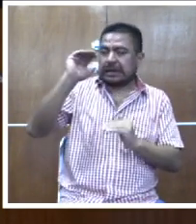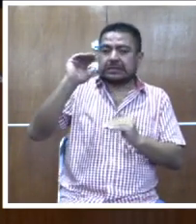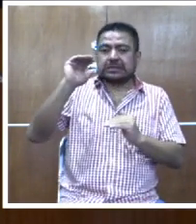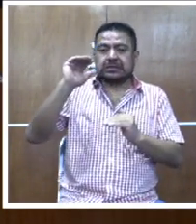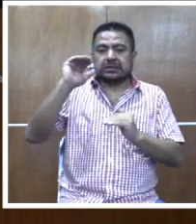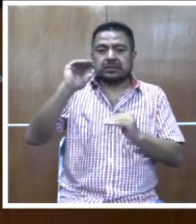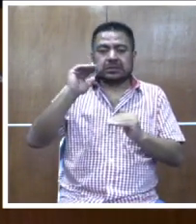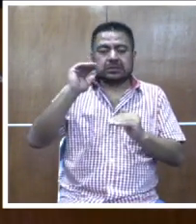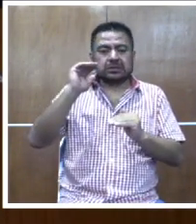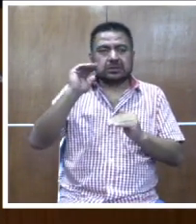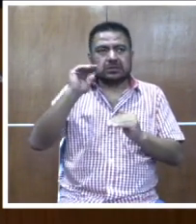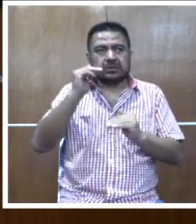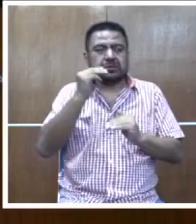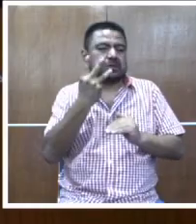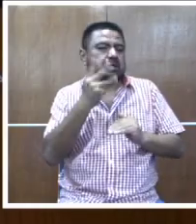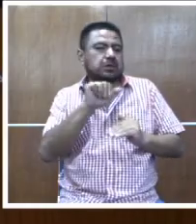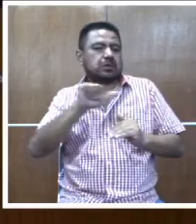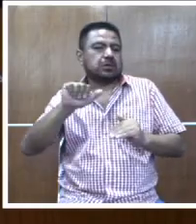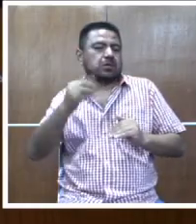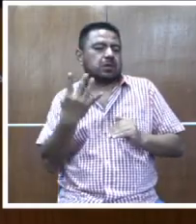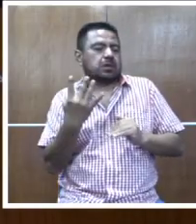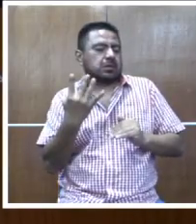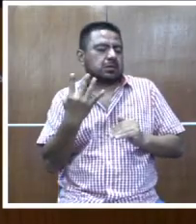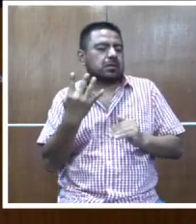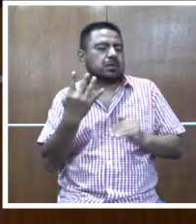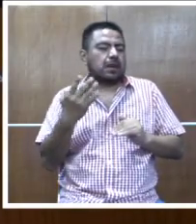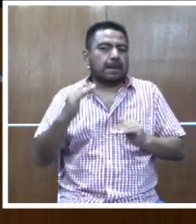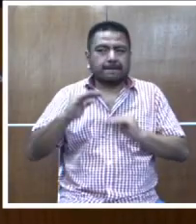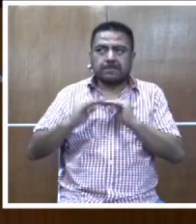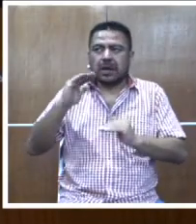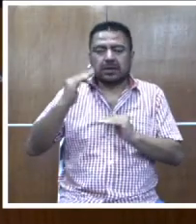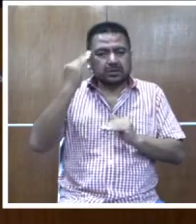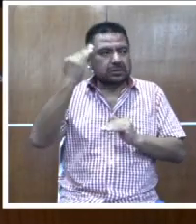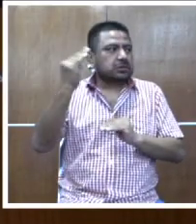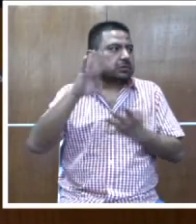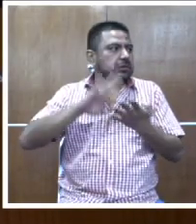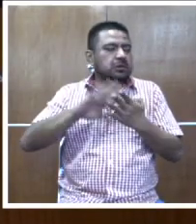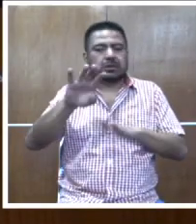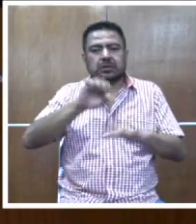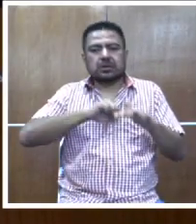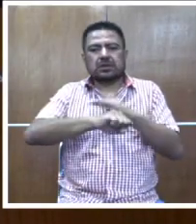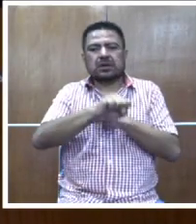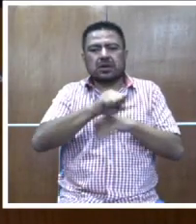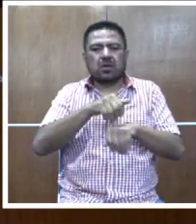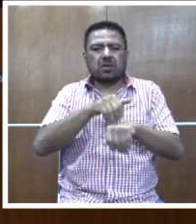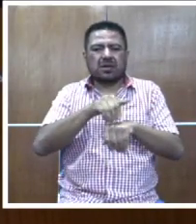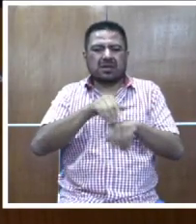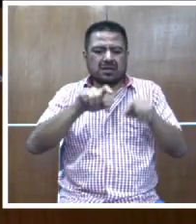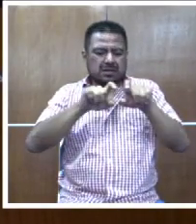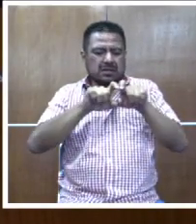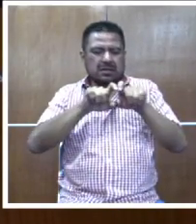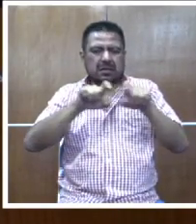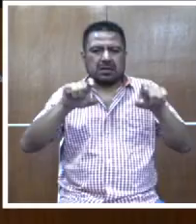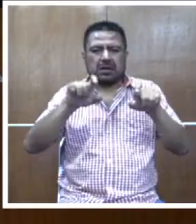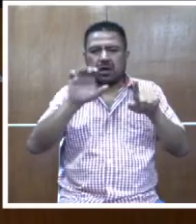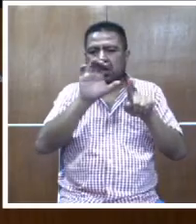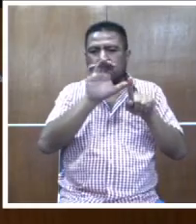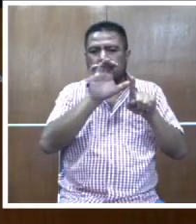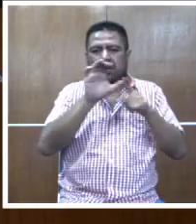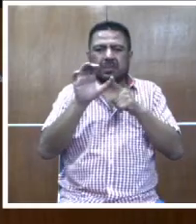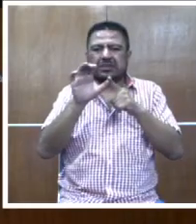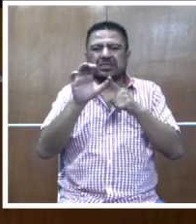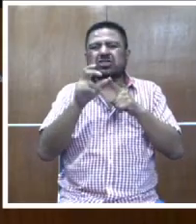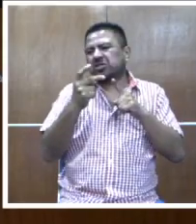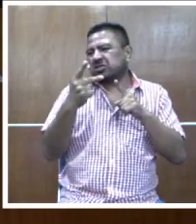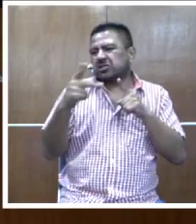aumentó hasta una tercera parte más las penas previstas en el párrafo citado, si en la comisión del